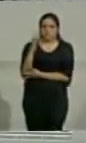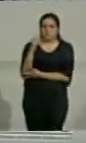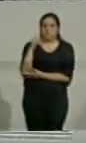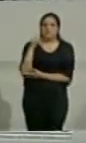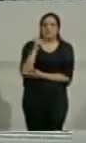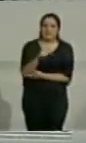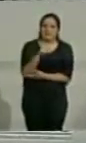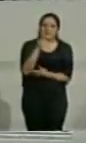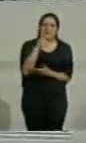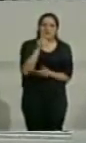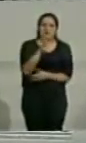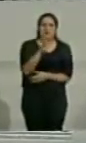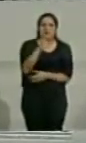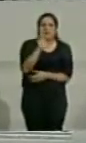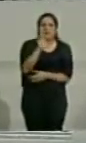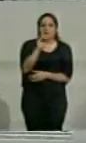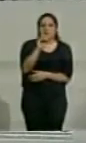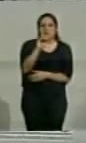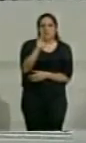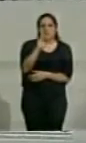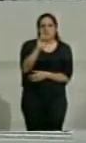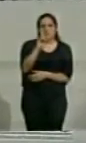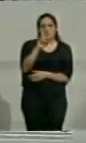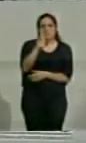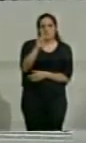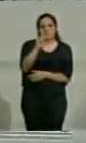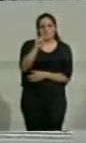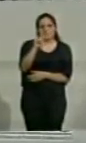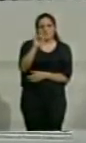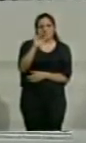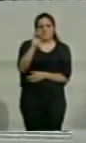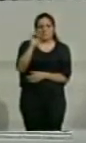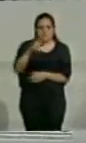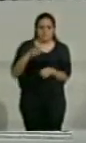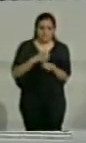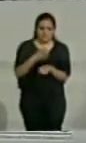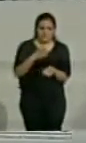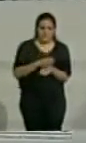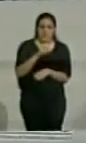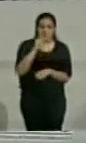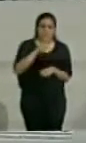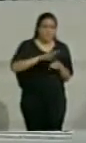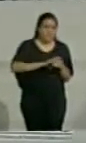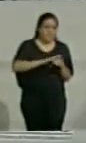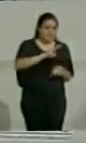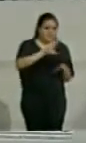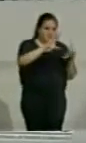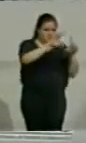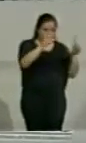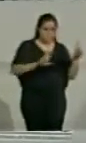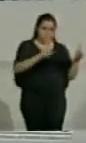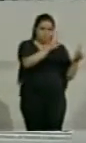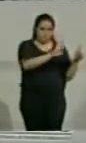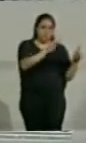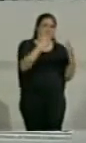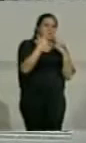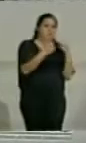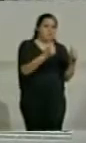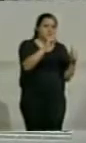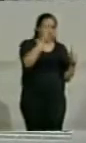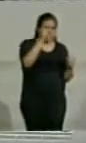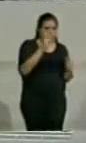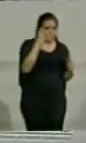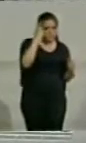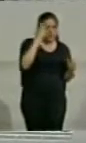la reforestación en las diferentes zonas de nuestro estado, sobre todo en nuestra Huasteca Potosina. cuidando precisamente también todo lo que